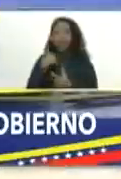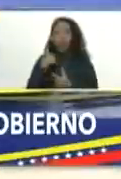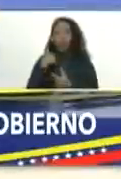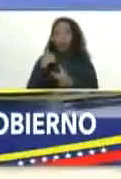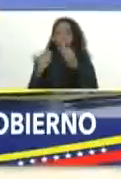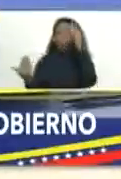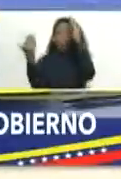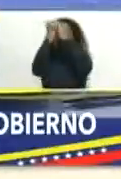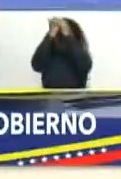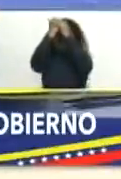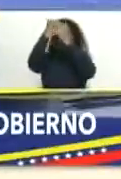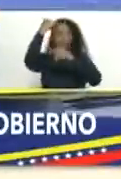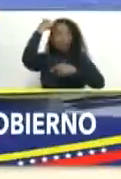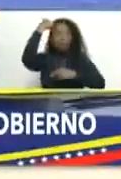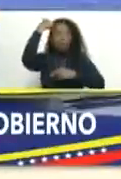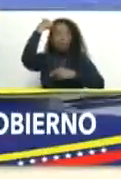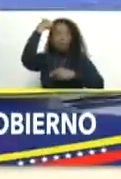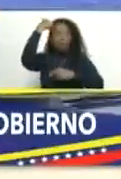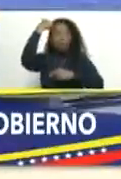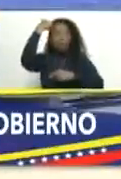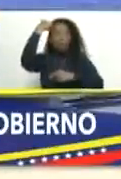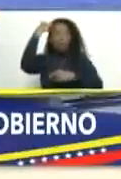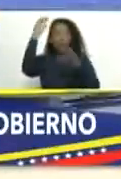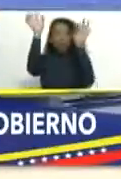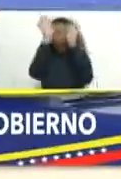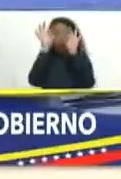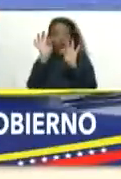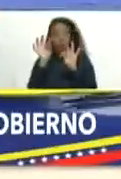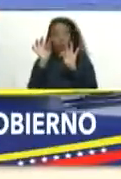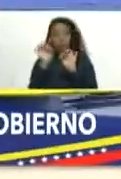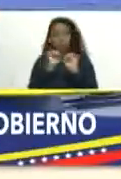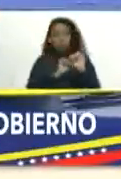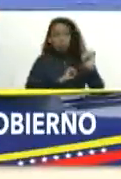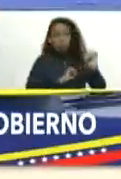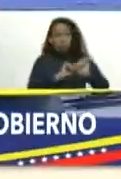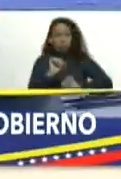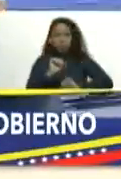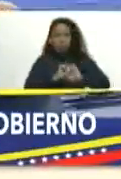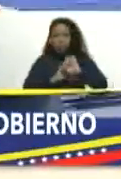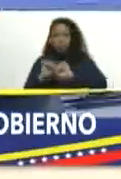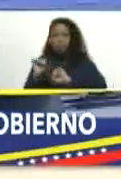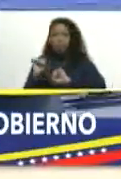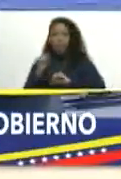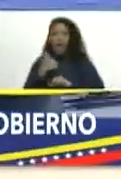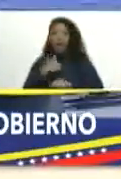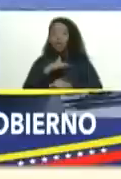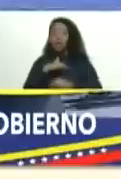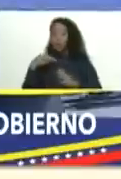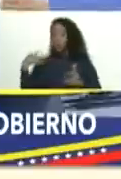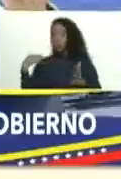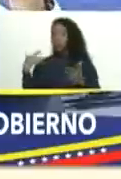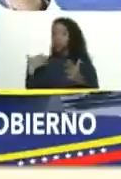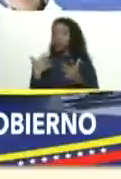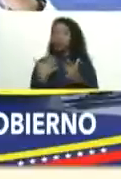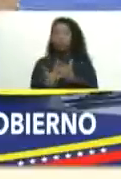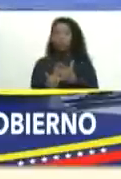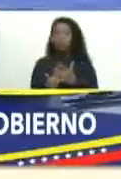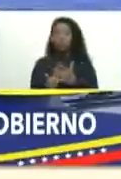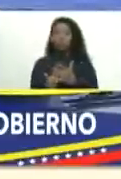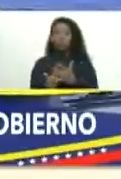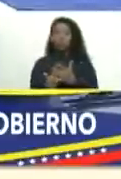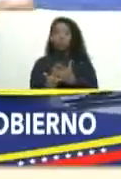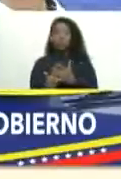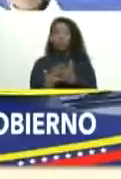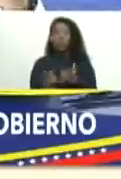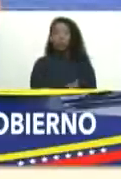después el método de parir. Y es lo que hemos hecho en estos años, de